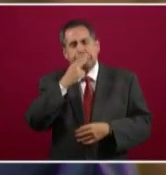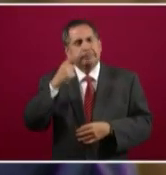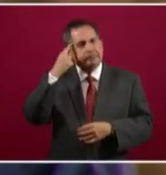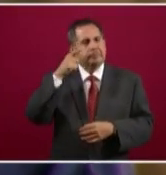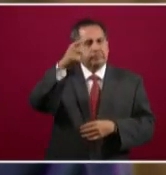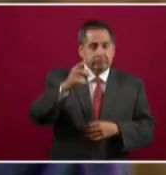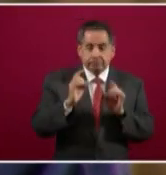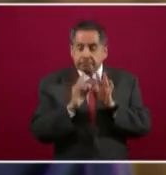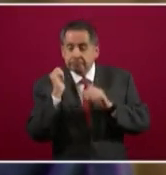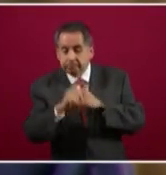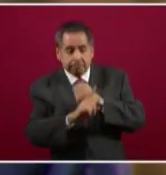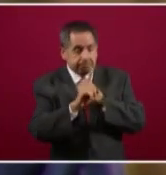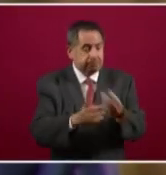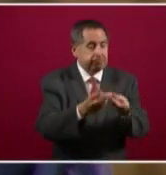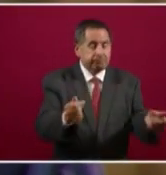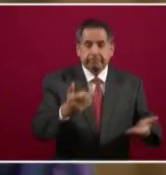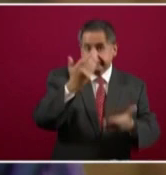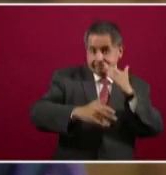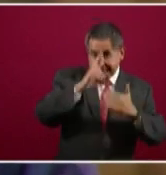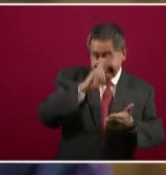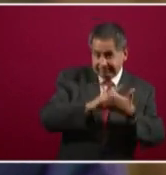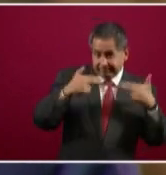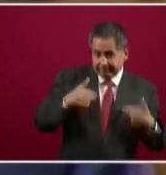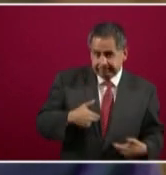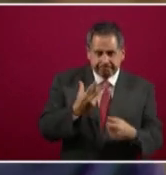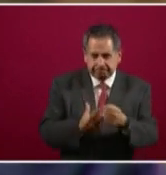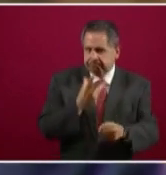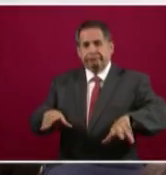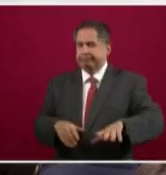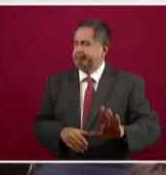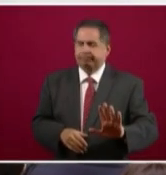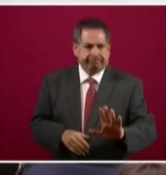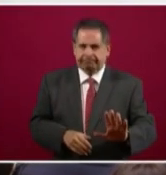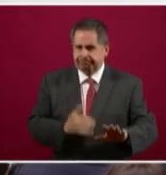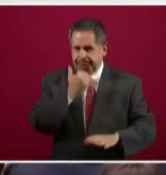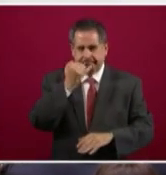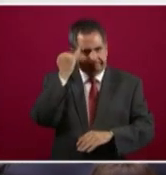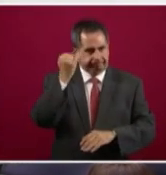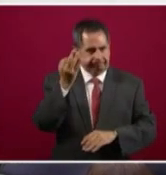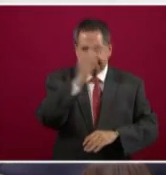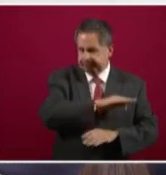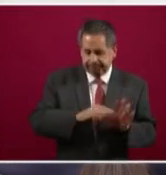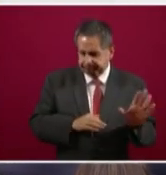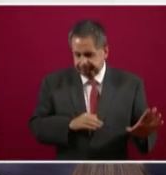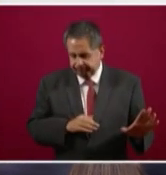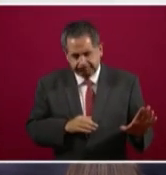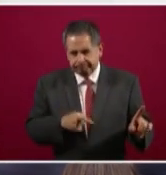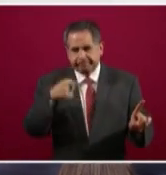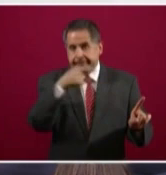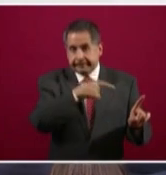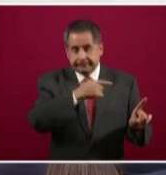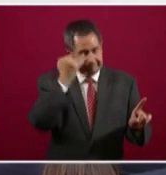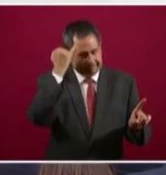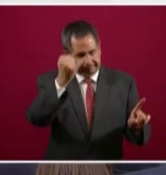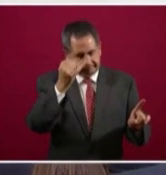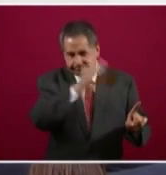enlistó algunos de los hechos más significativos de su gobierno como la lucha contra el robo de combustible de inicio de año y las negociaciones que evitaron que eeuu